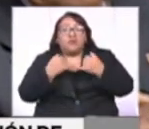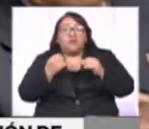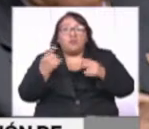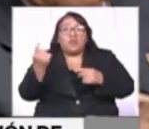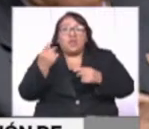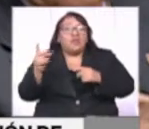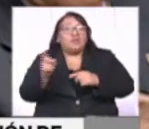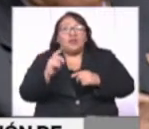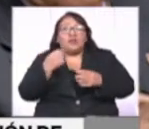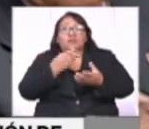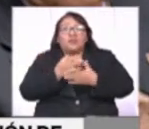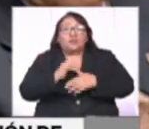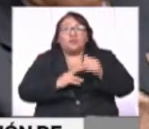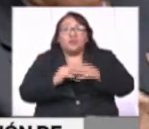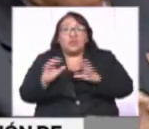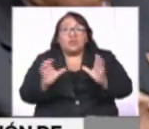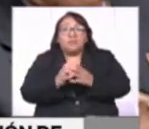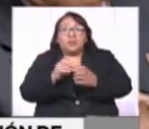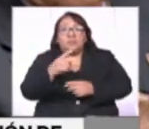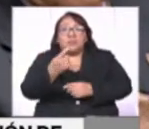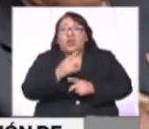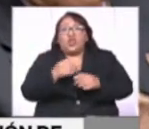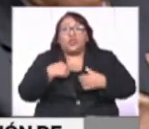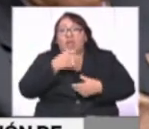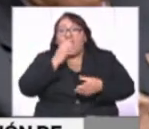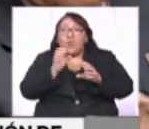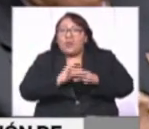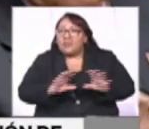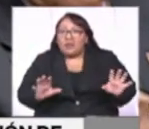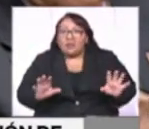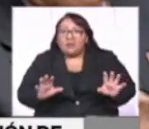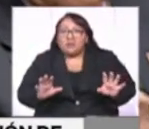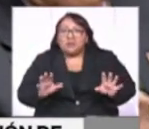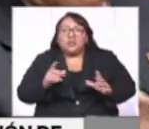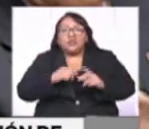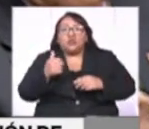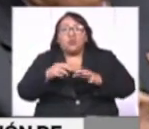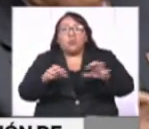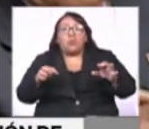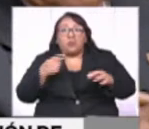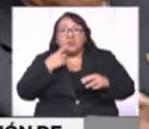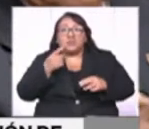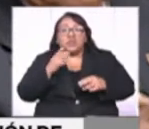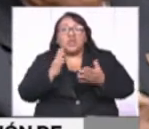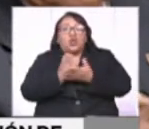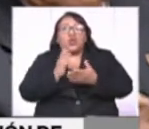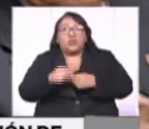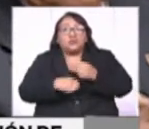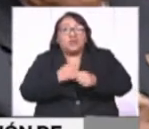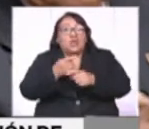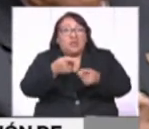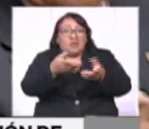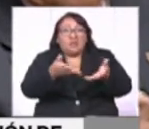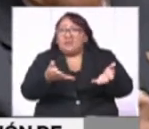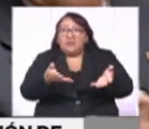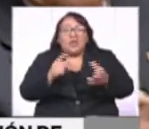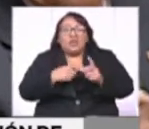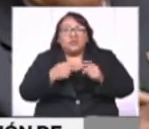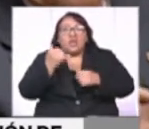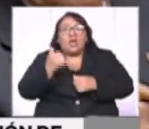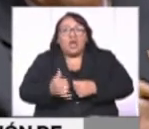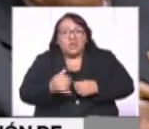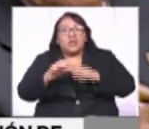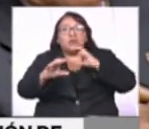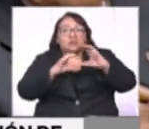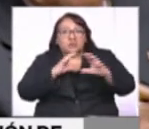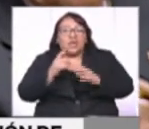que abre, que hay una infraestructura de primera, pero no tiene agua potable. Y el pueblo se opone a que el colegio esté ahí. Entonces, hay que